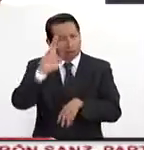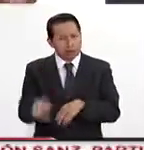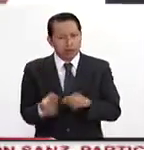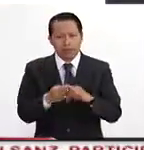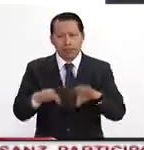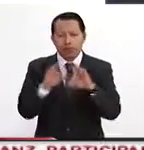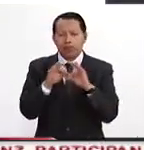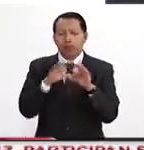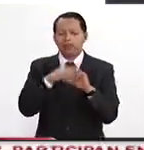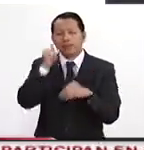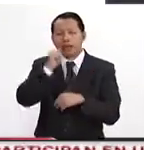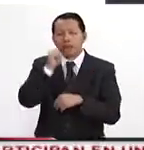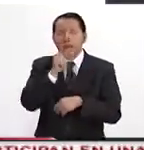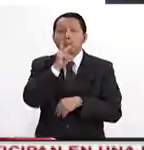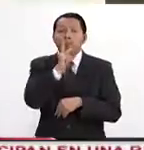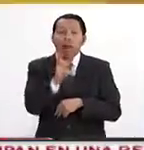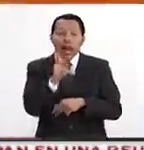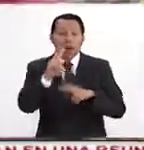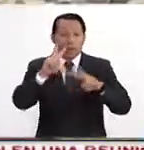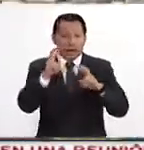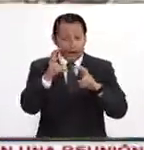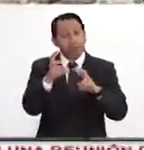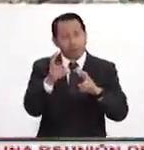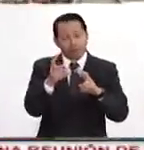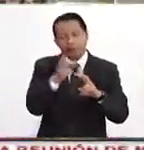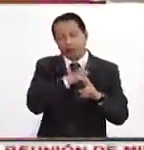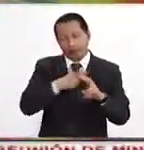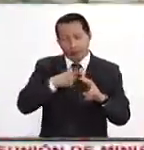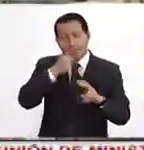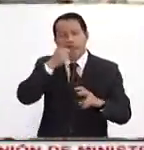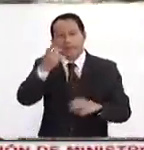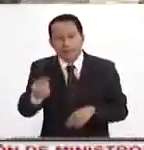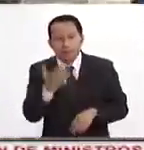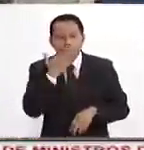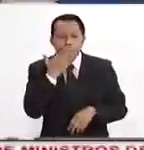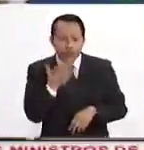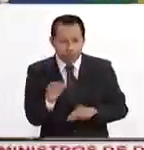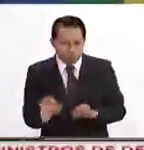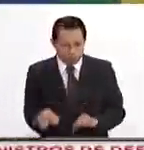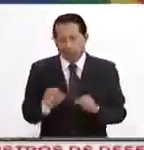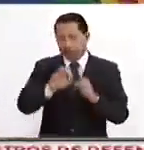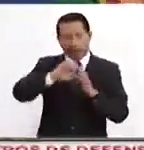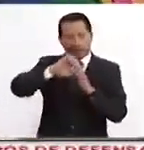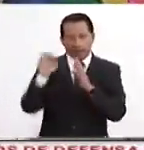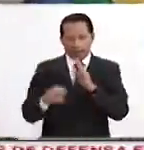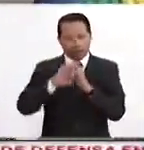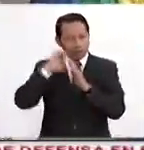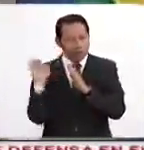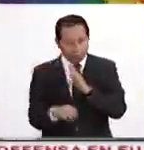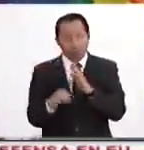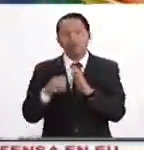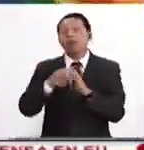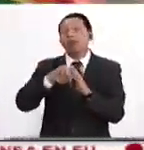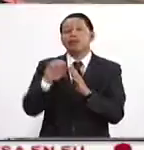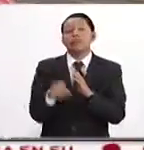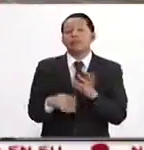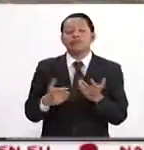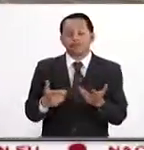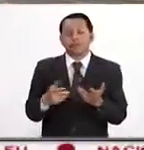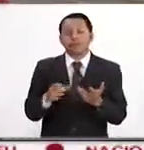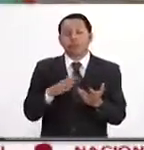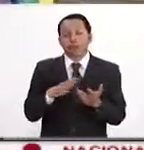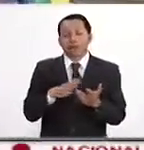utilizar los términos correctos incluso para referirnos a ellos no les voy a poner algunos ejemplos digamos de